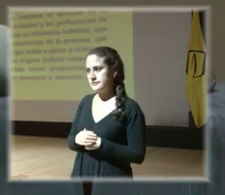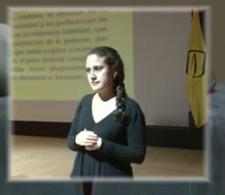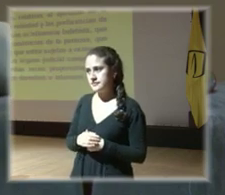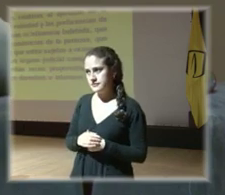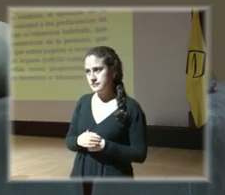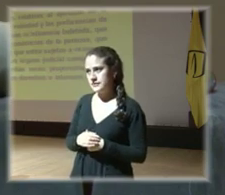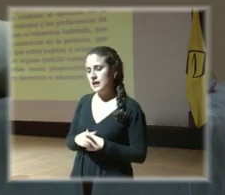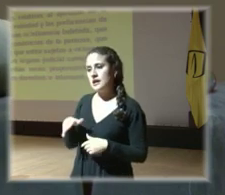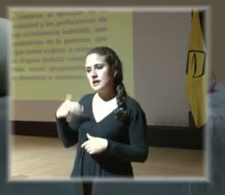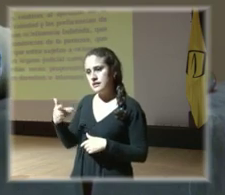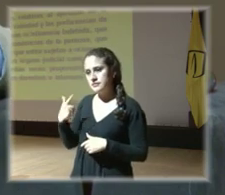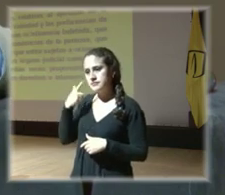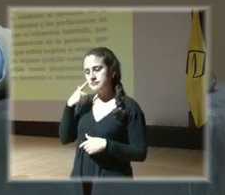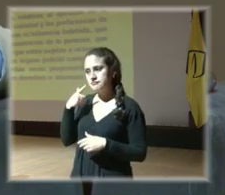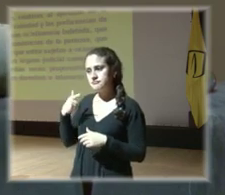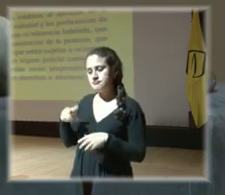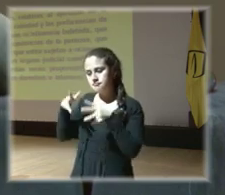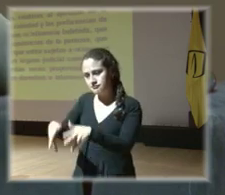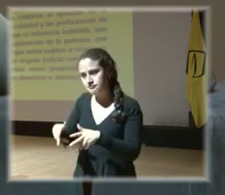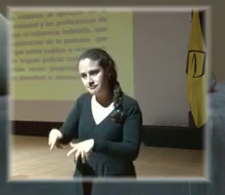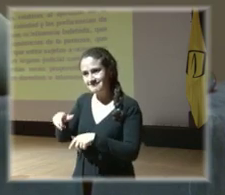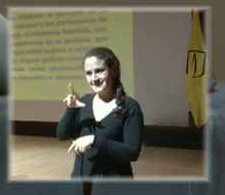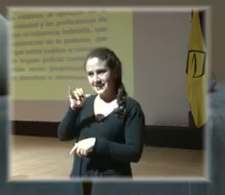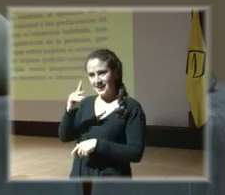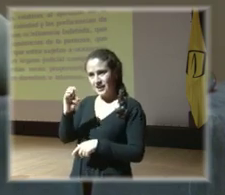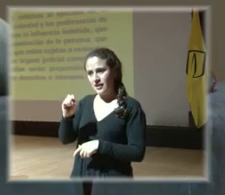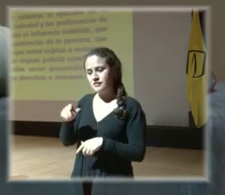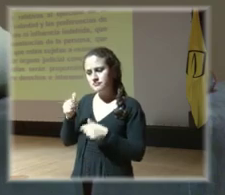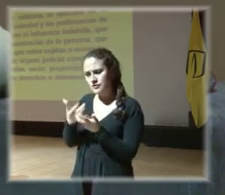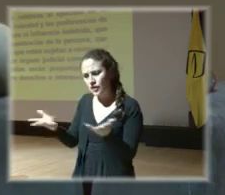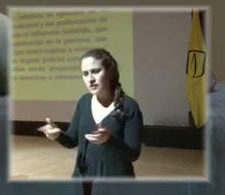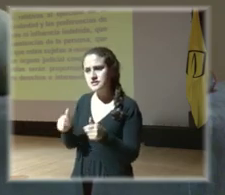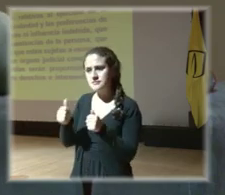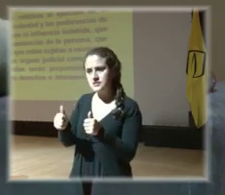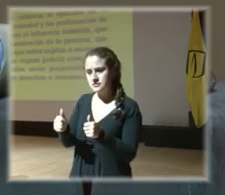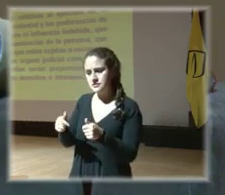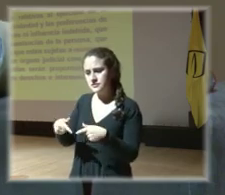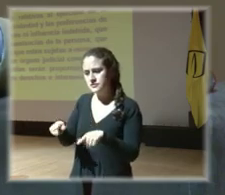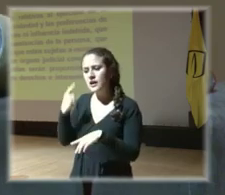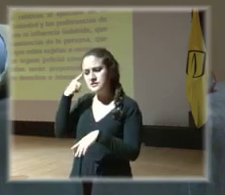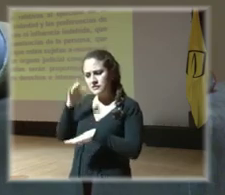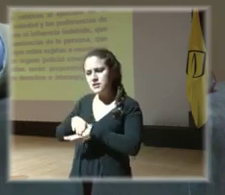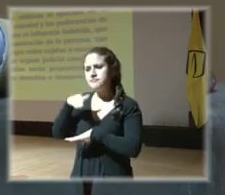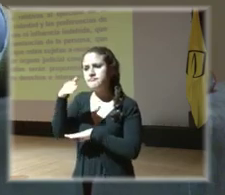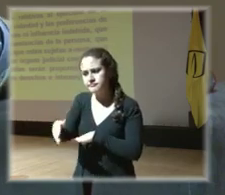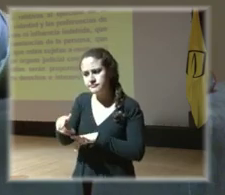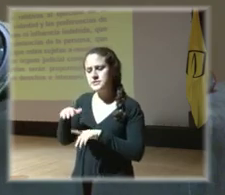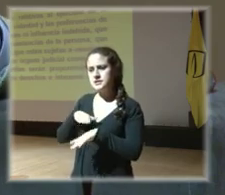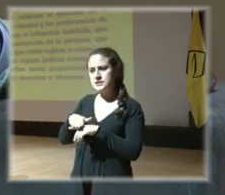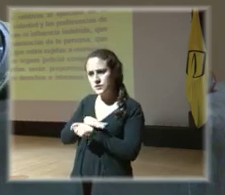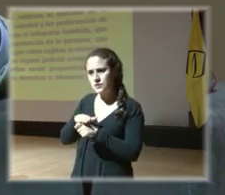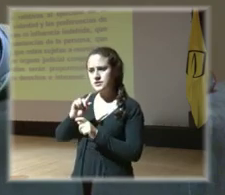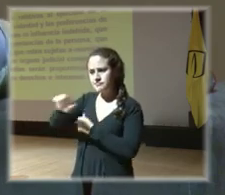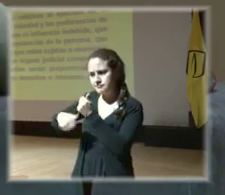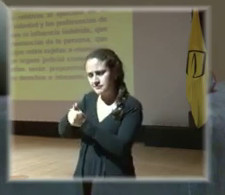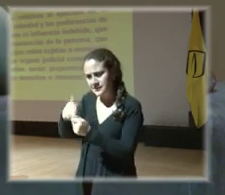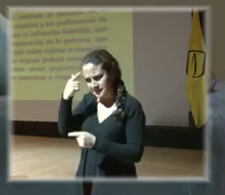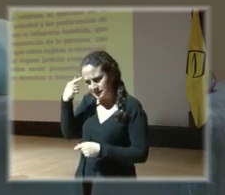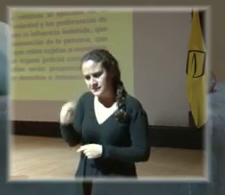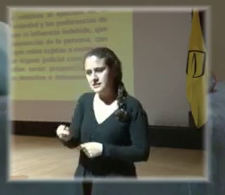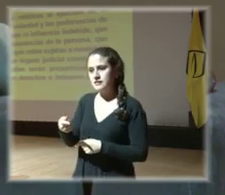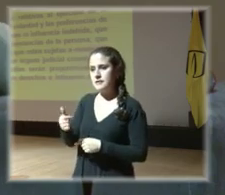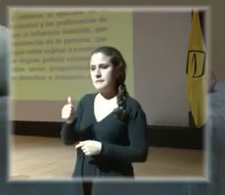se le enseñó, se le mostró a Ricardo la cantidad de repercusiones que podía tener este juicio de interdicción,